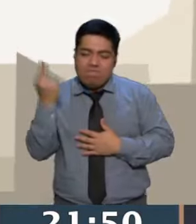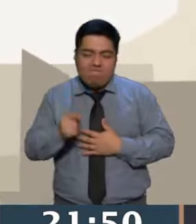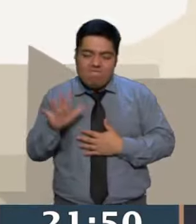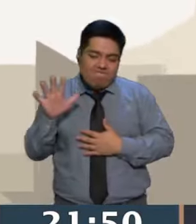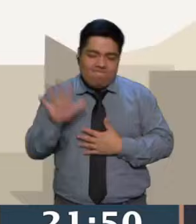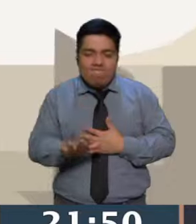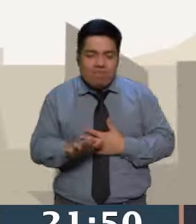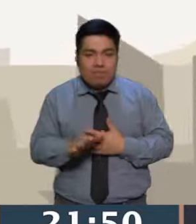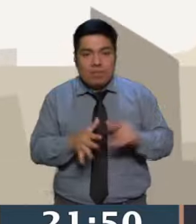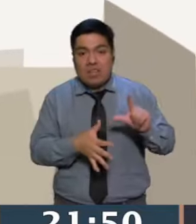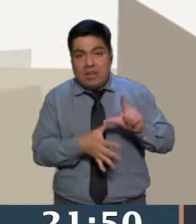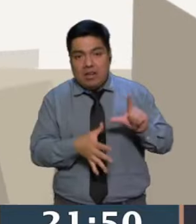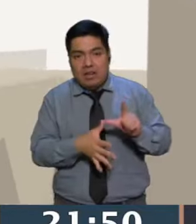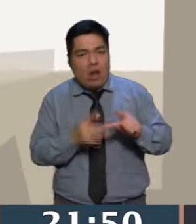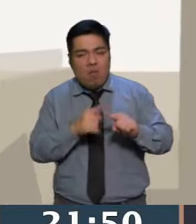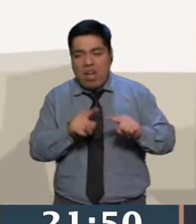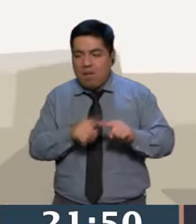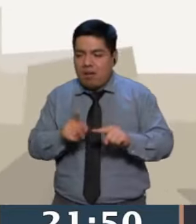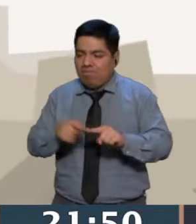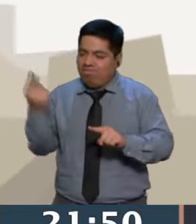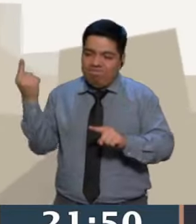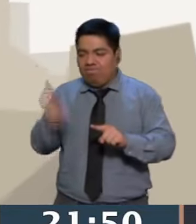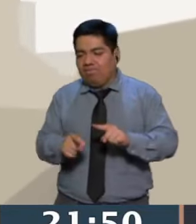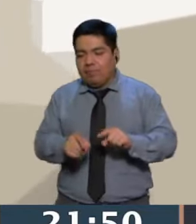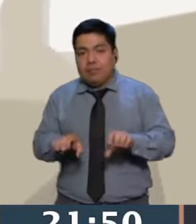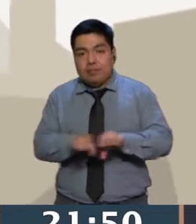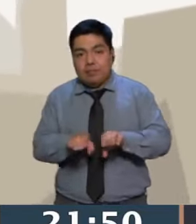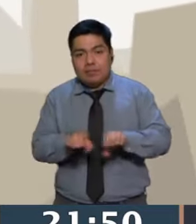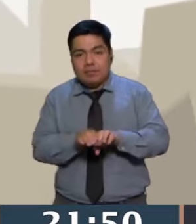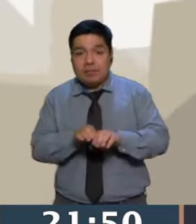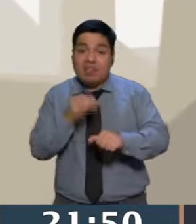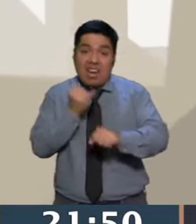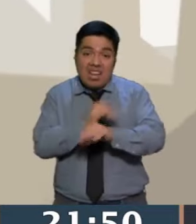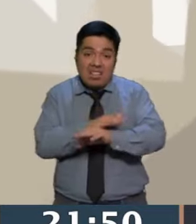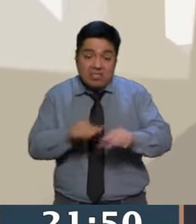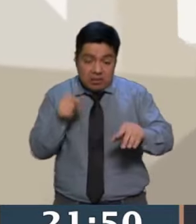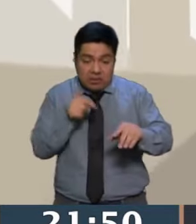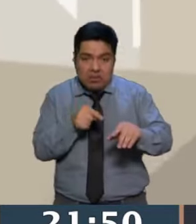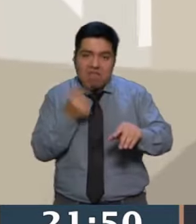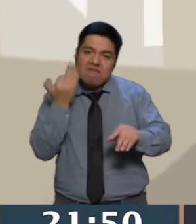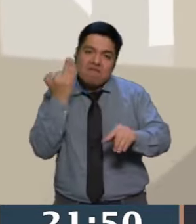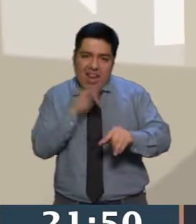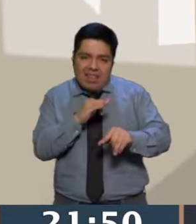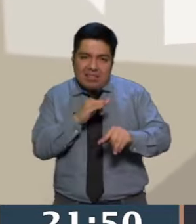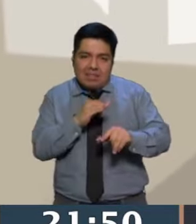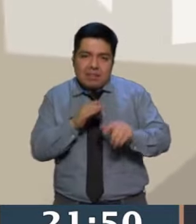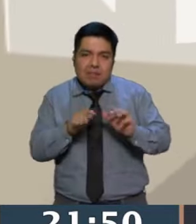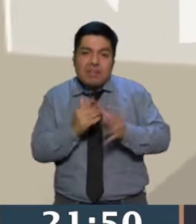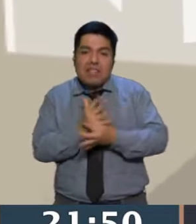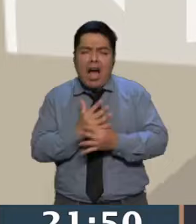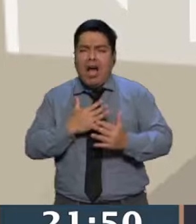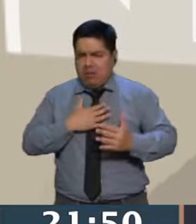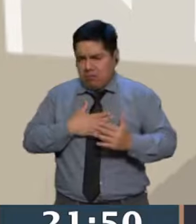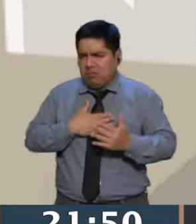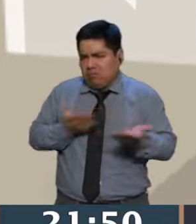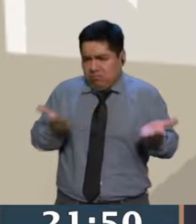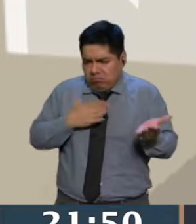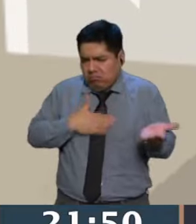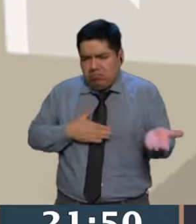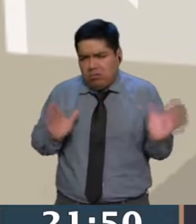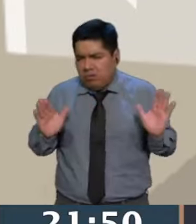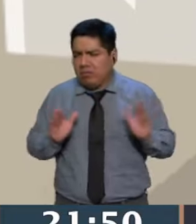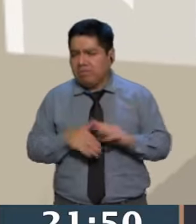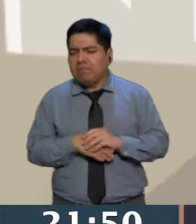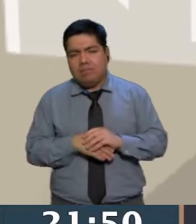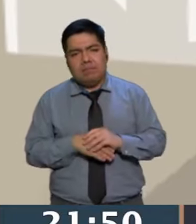en las dictaduras militares de América Latina y en todas las dictaduras es justamente utilizar la desinformación para justificar